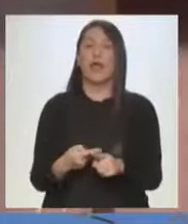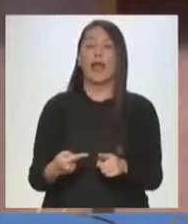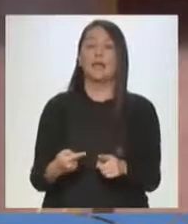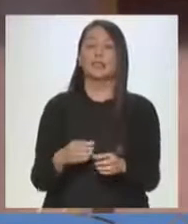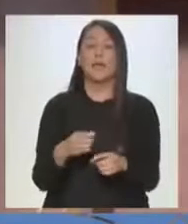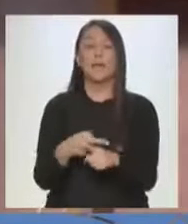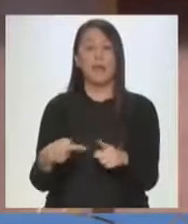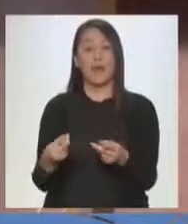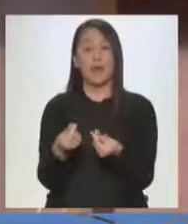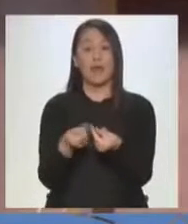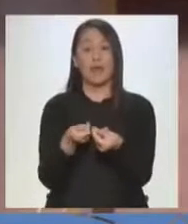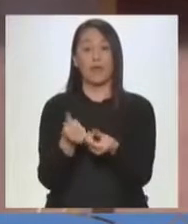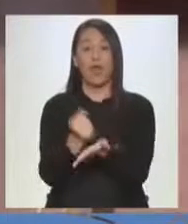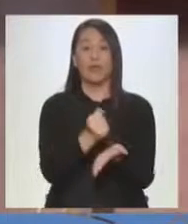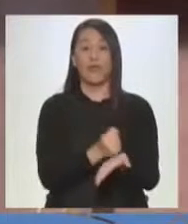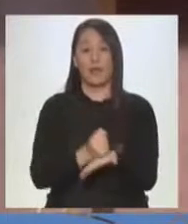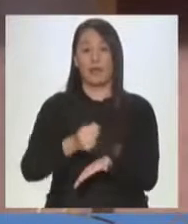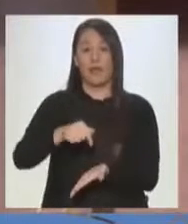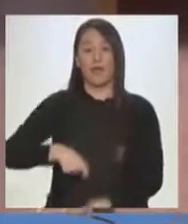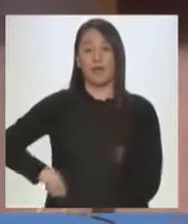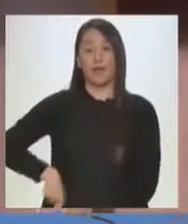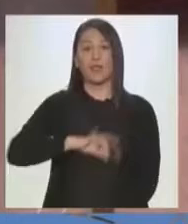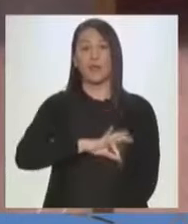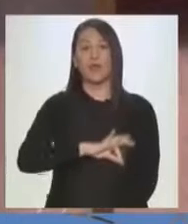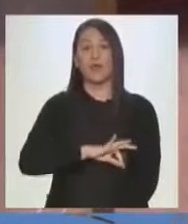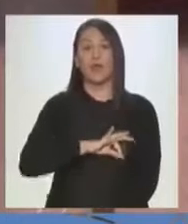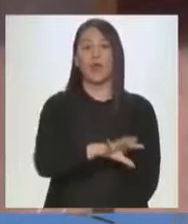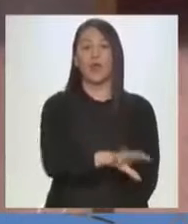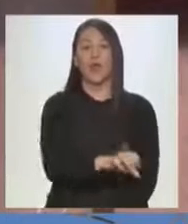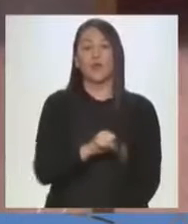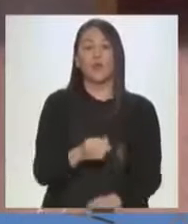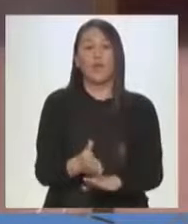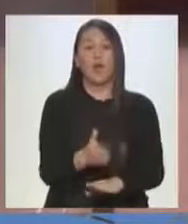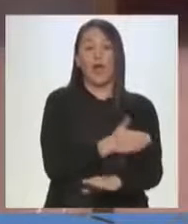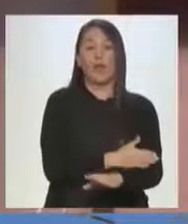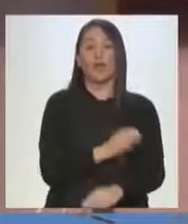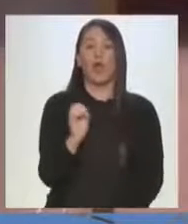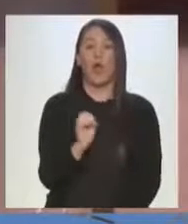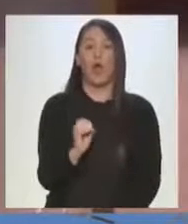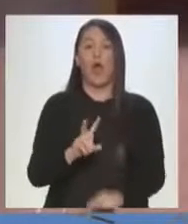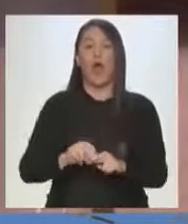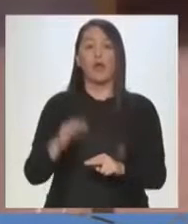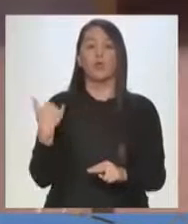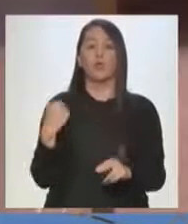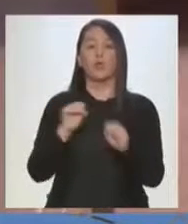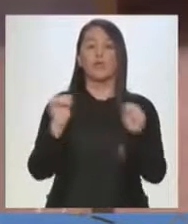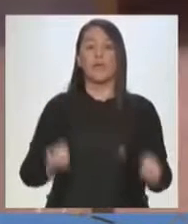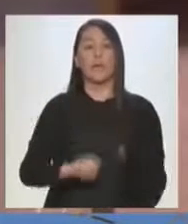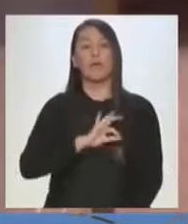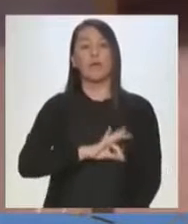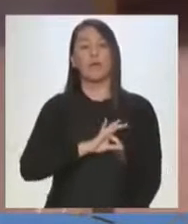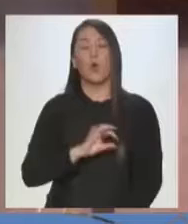se suman en el trámite del Senado los pensionados de la modalidad de retiro programado y los pensionados del antiguo sistema de pensiones a través